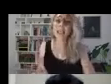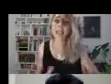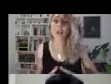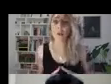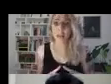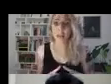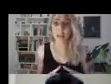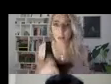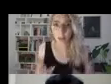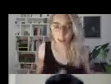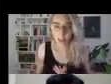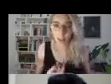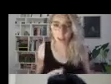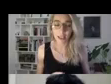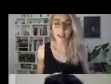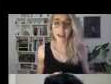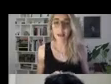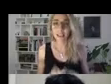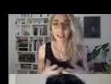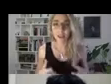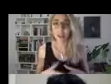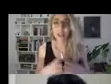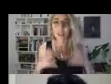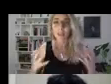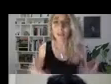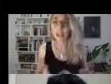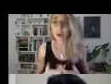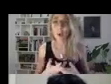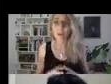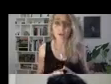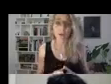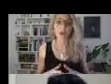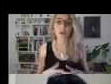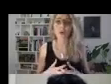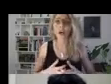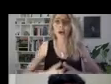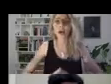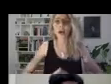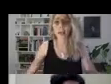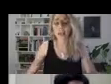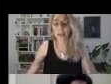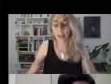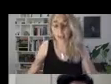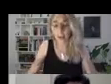qué nos planteamos en esta capacitación, en este primer encuentro que busca